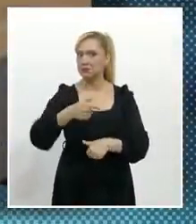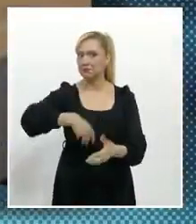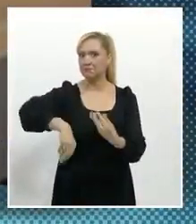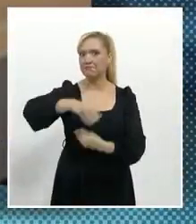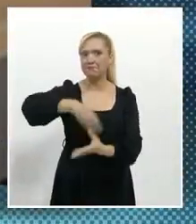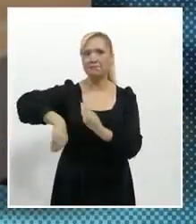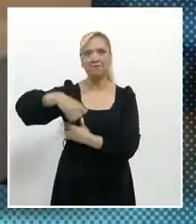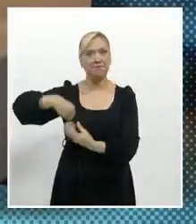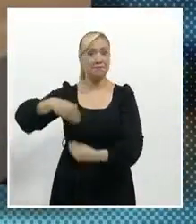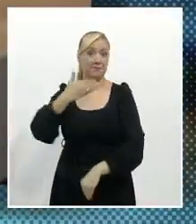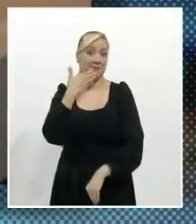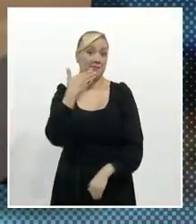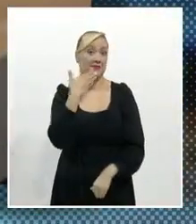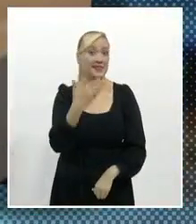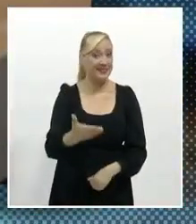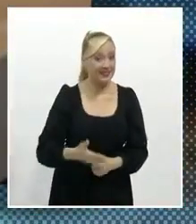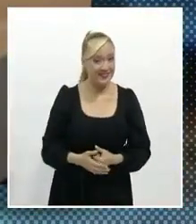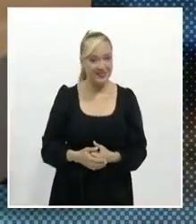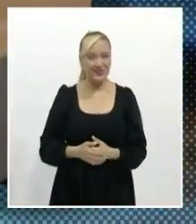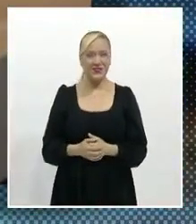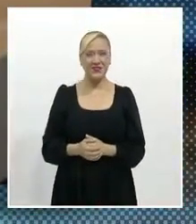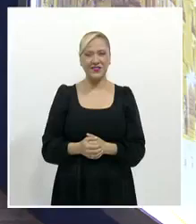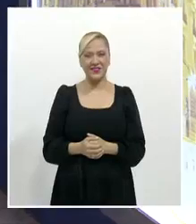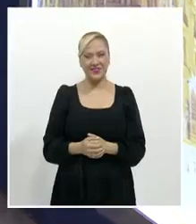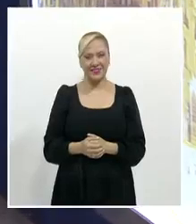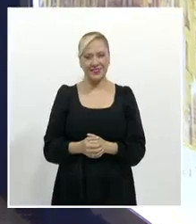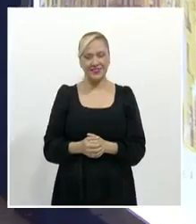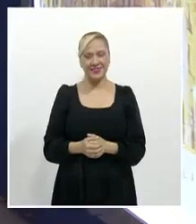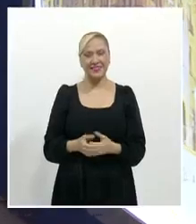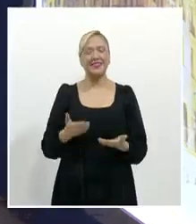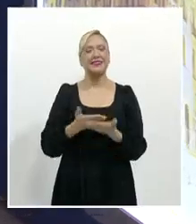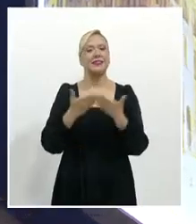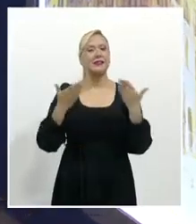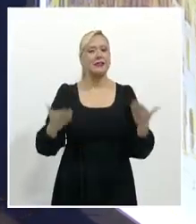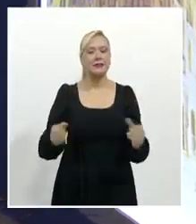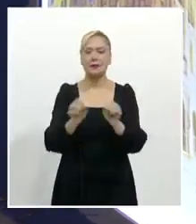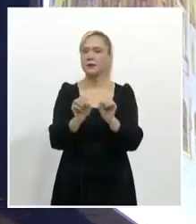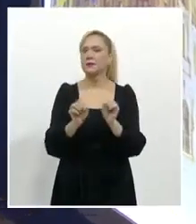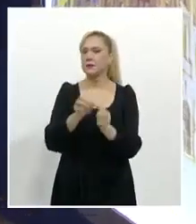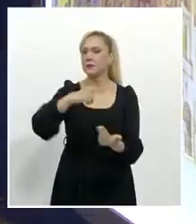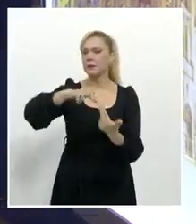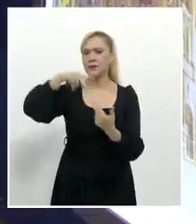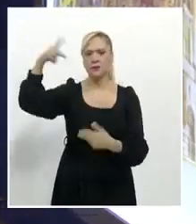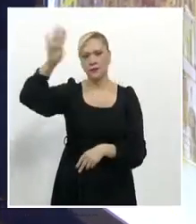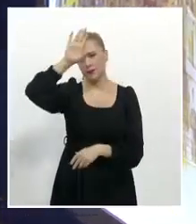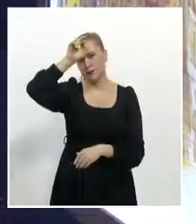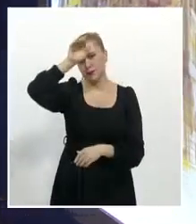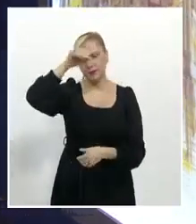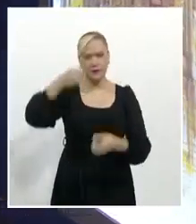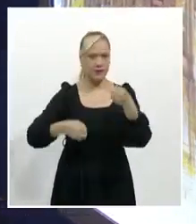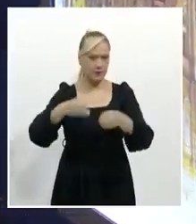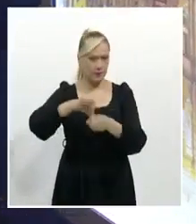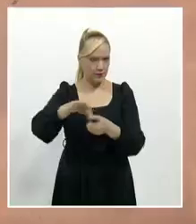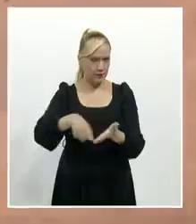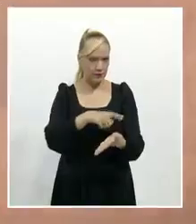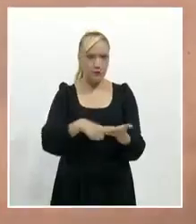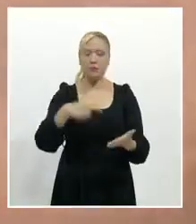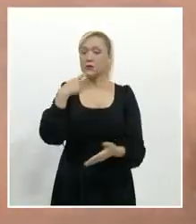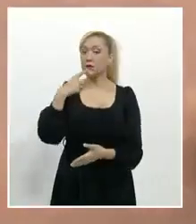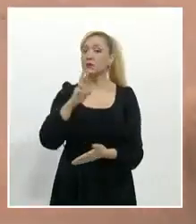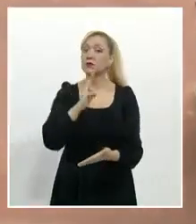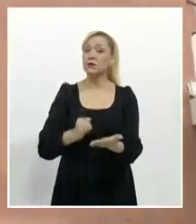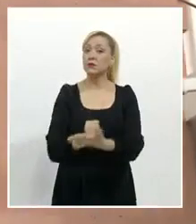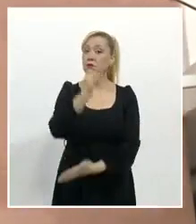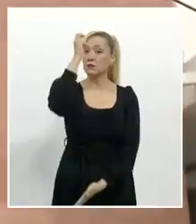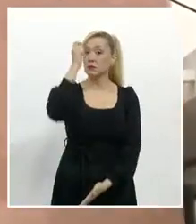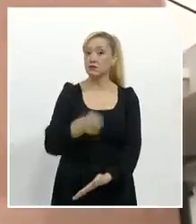del Poder Judicial de la Federación, Jesús Daza. Y la Sala Regional Monterrey del Tribunal Electoral destacó una